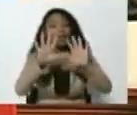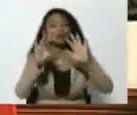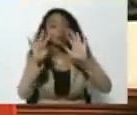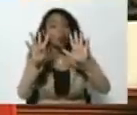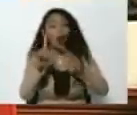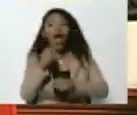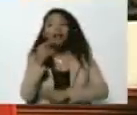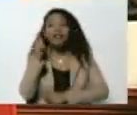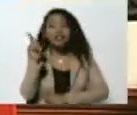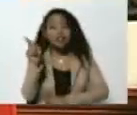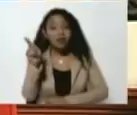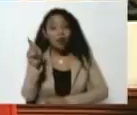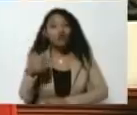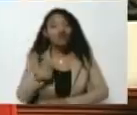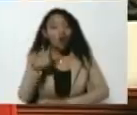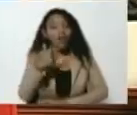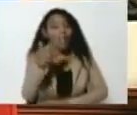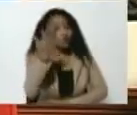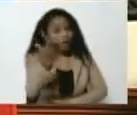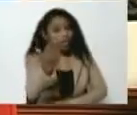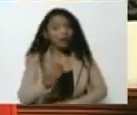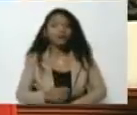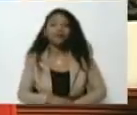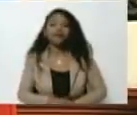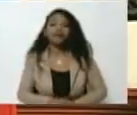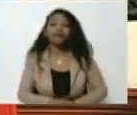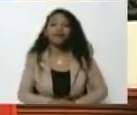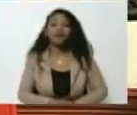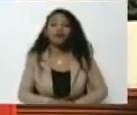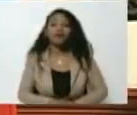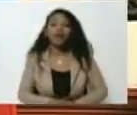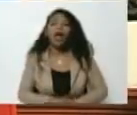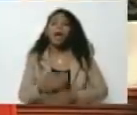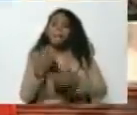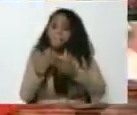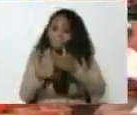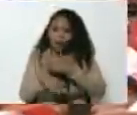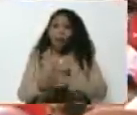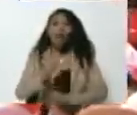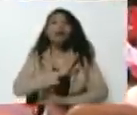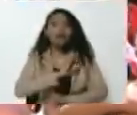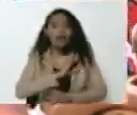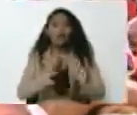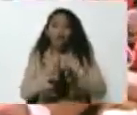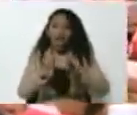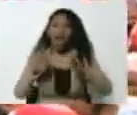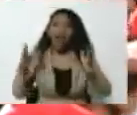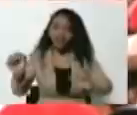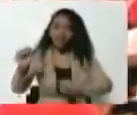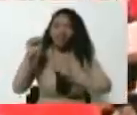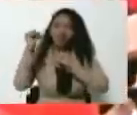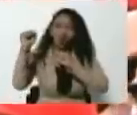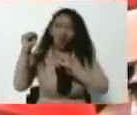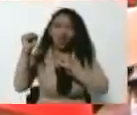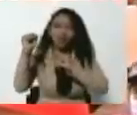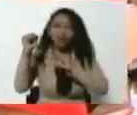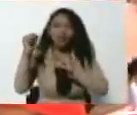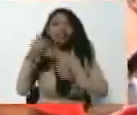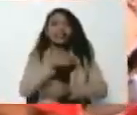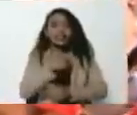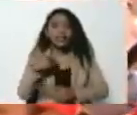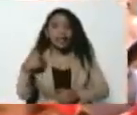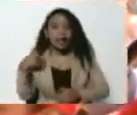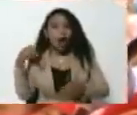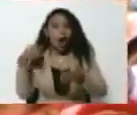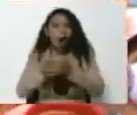Ahí dijimos, yo les dije a ustedes, vamos a tener una gran victoria. Se pretende un golpe de